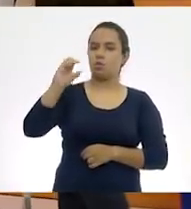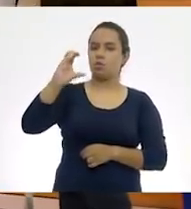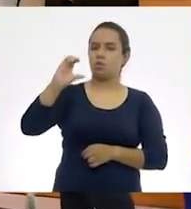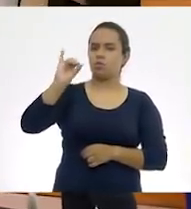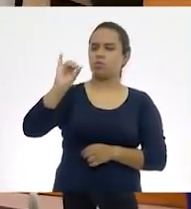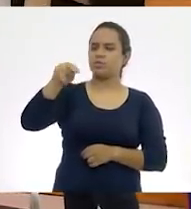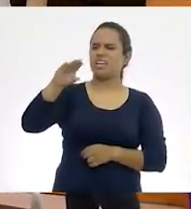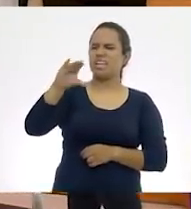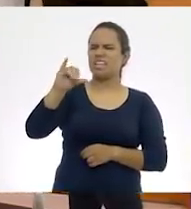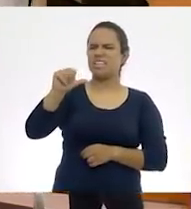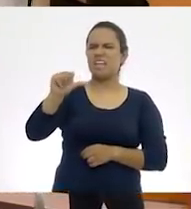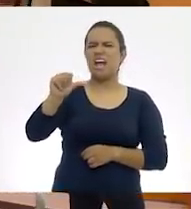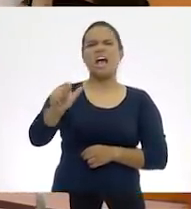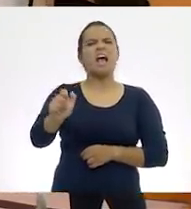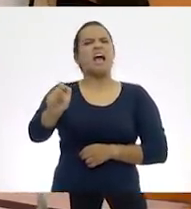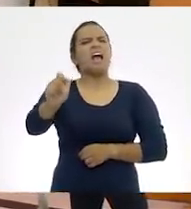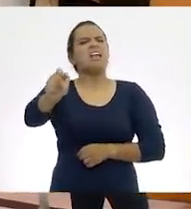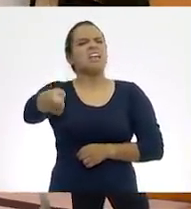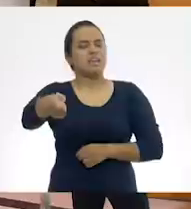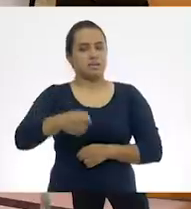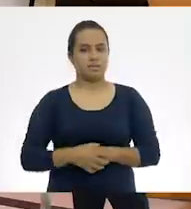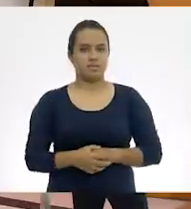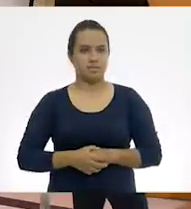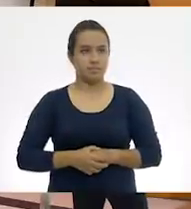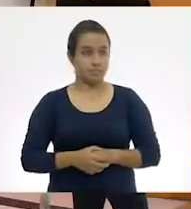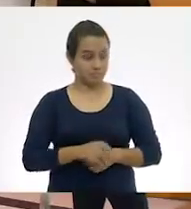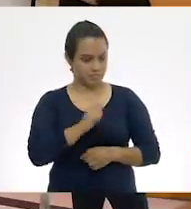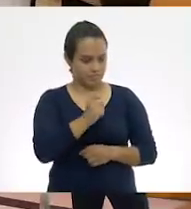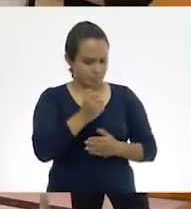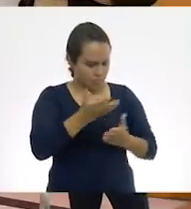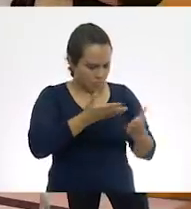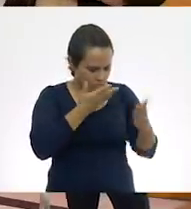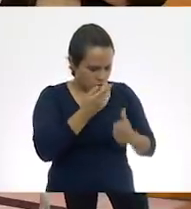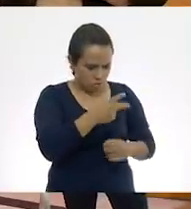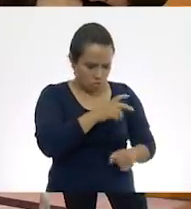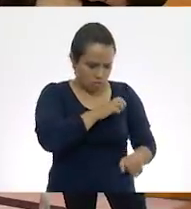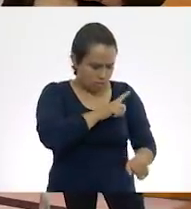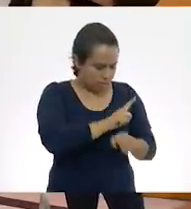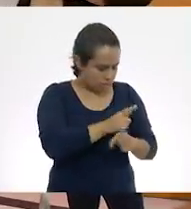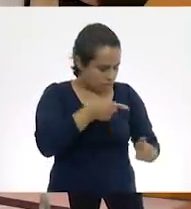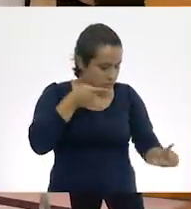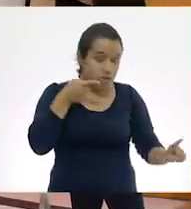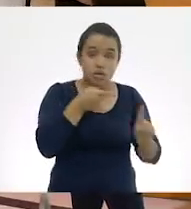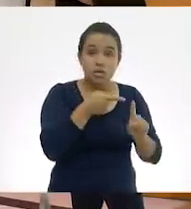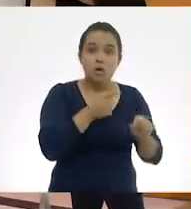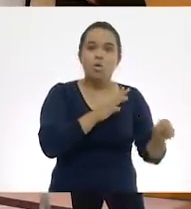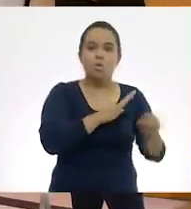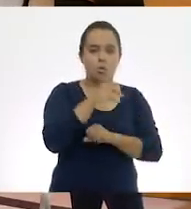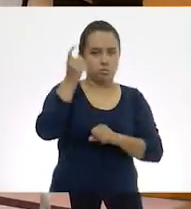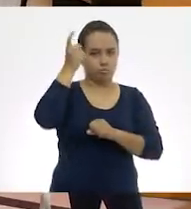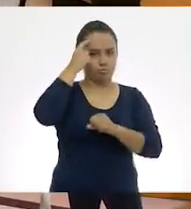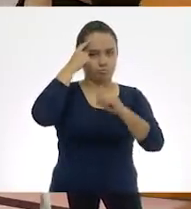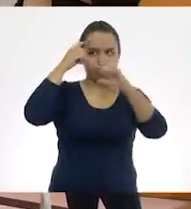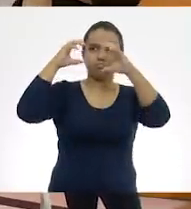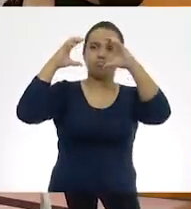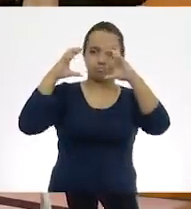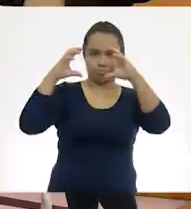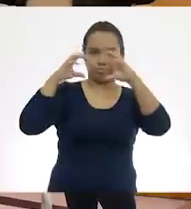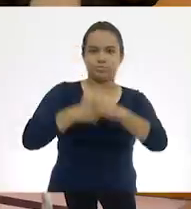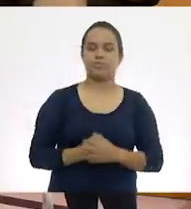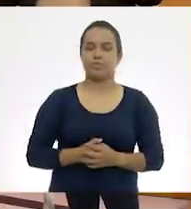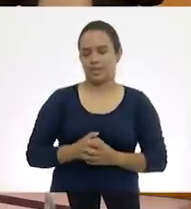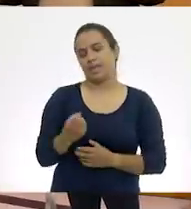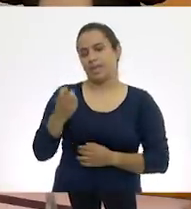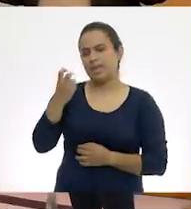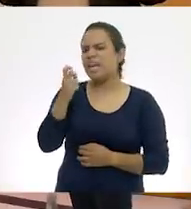¿Qué dice que son las neurociencias? Dice que es un área de estudio especializada en el cerebro. Así es, esto